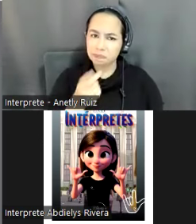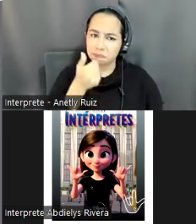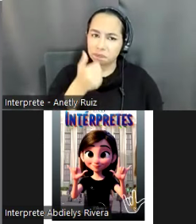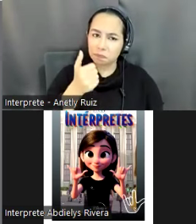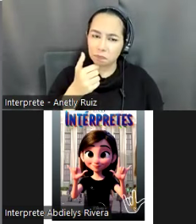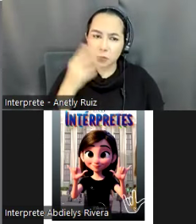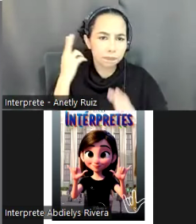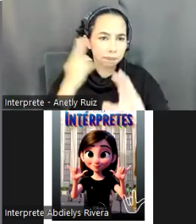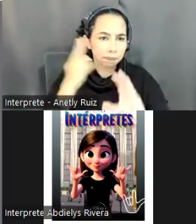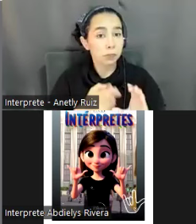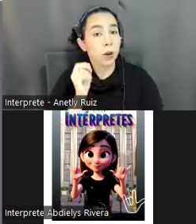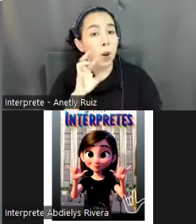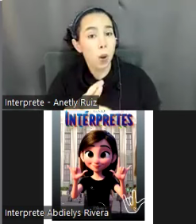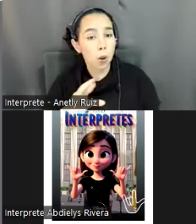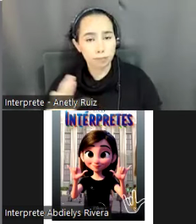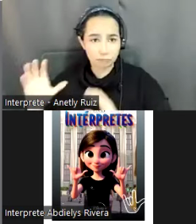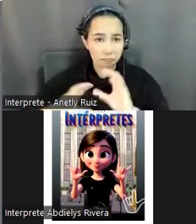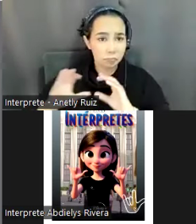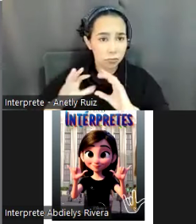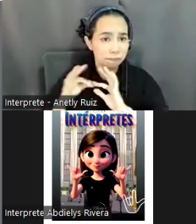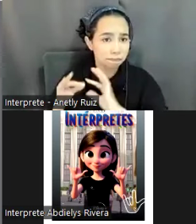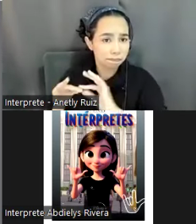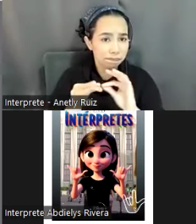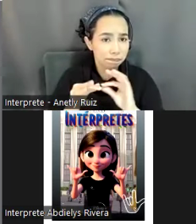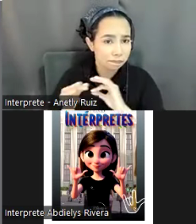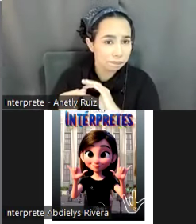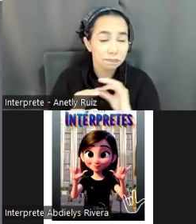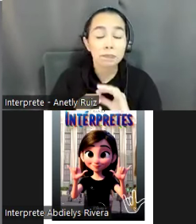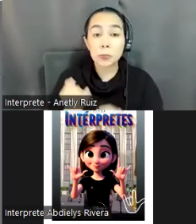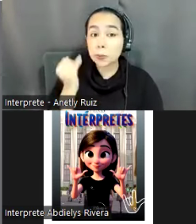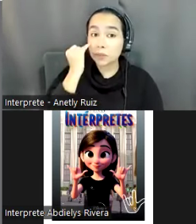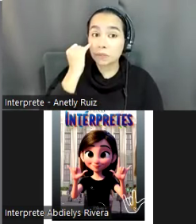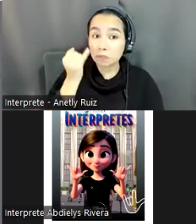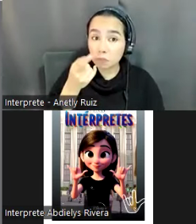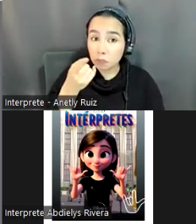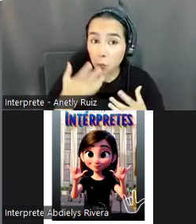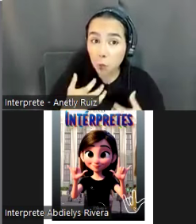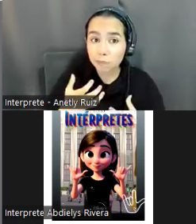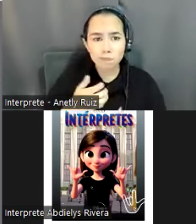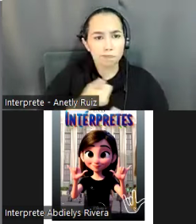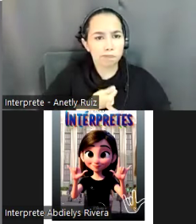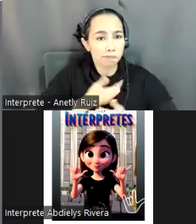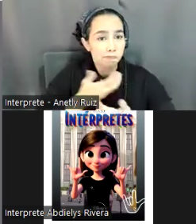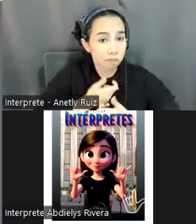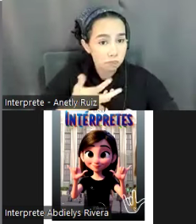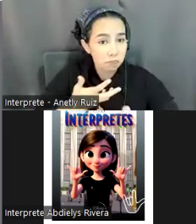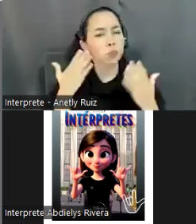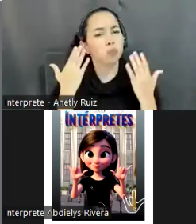comentarios en el chat y que levanten la mano si quieren, ¿verdad?, emitir algún comentario sobre la información que se va a estar